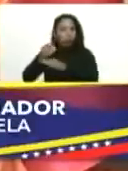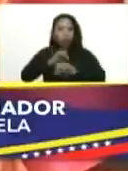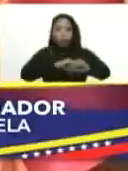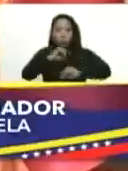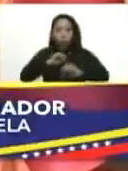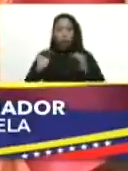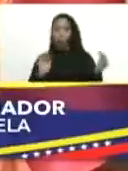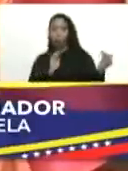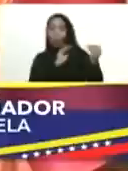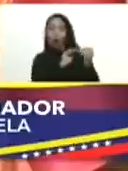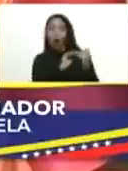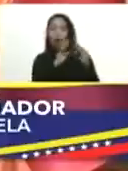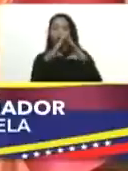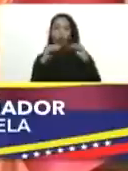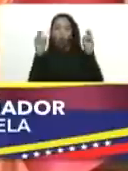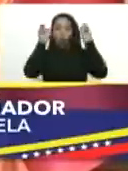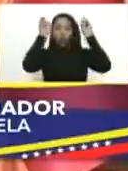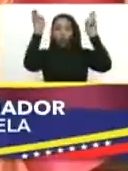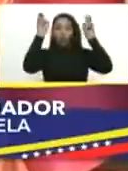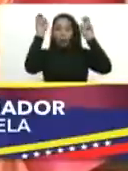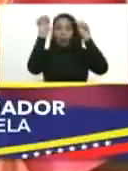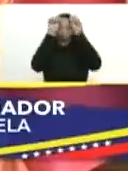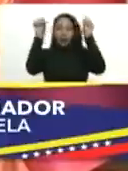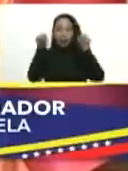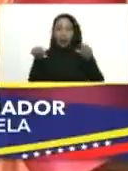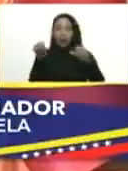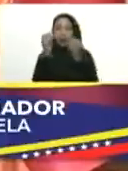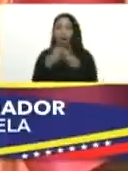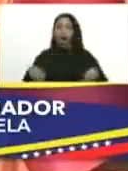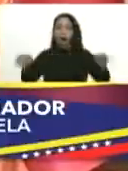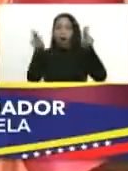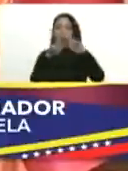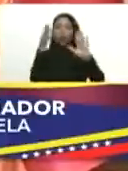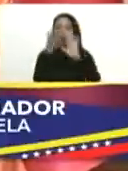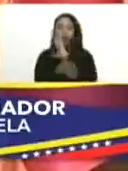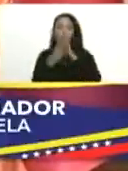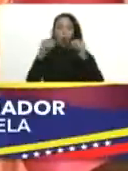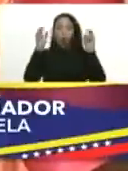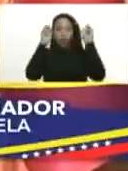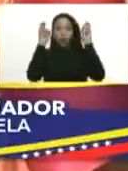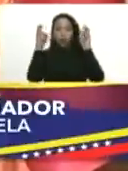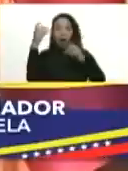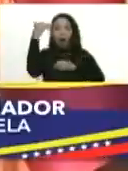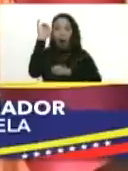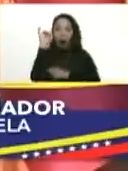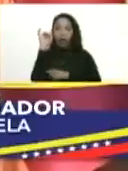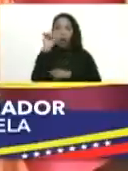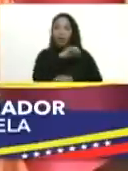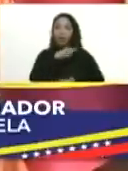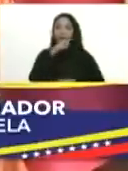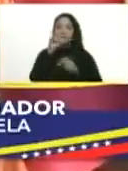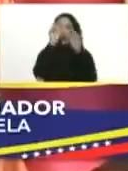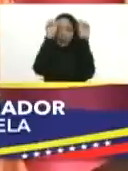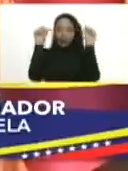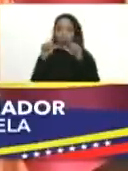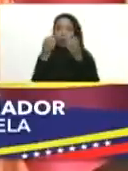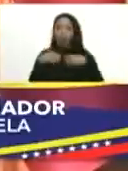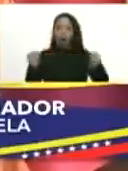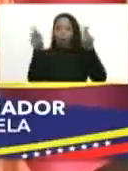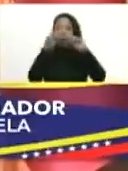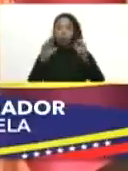común en todos los espacios del sistema de Naciones Unidas sobre todos los temas que toca el sistema de Naciones Unidas.